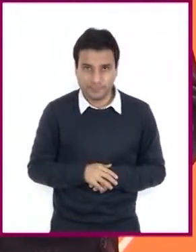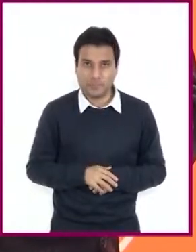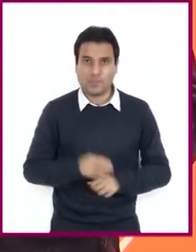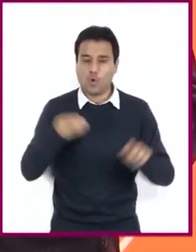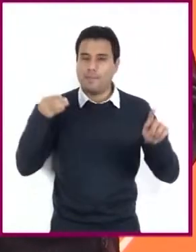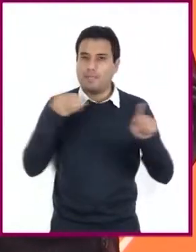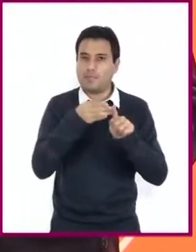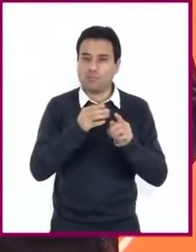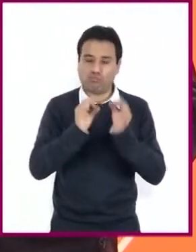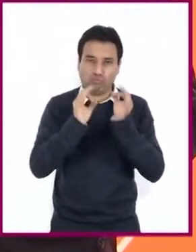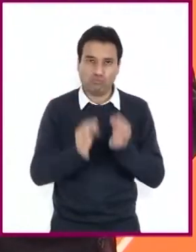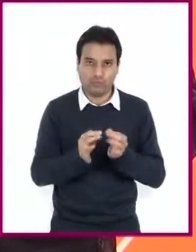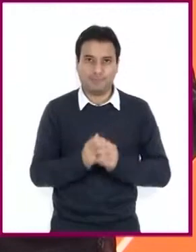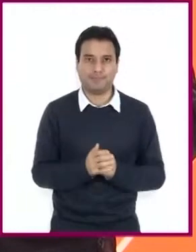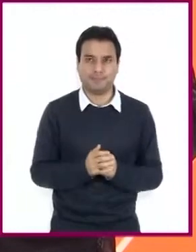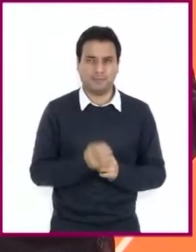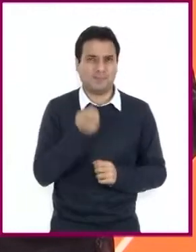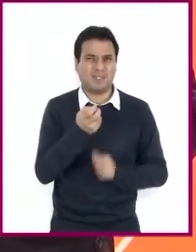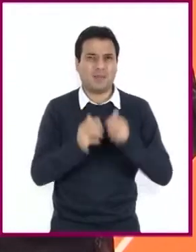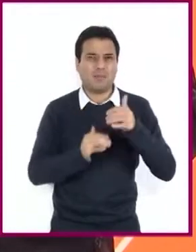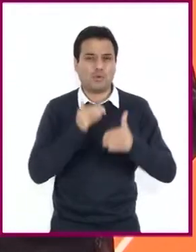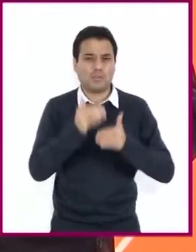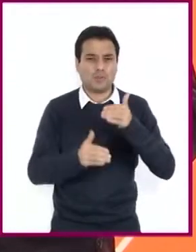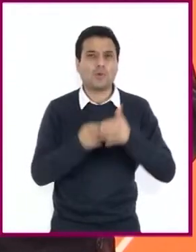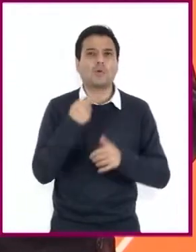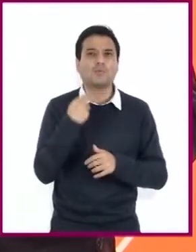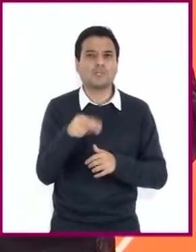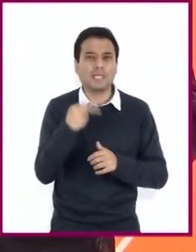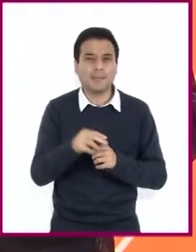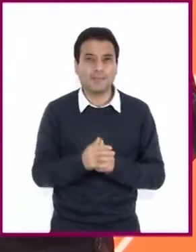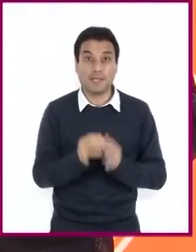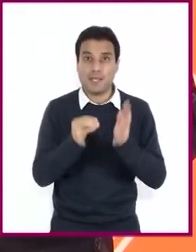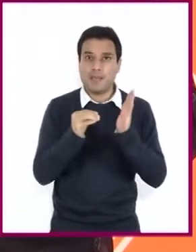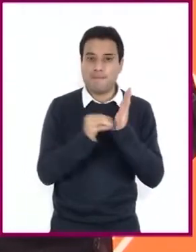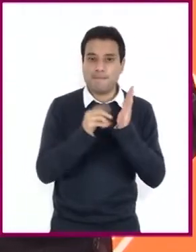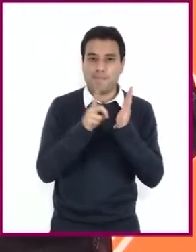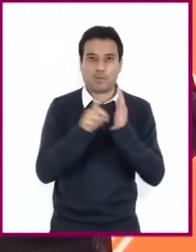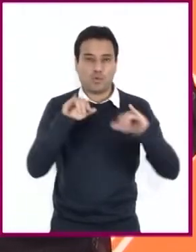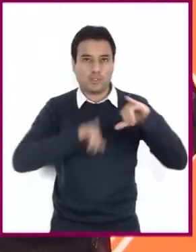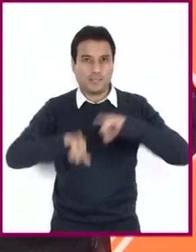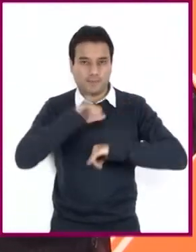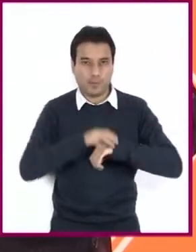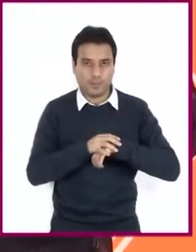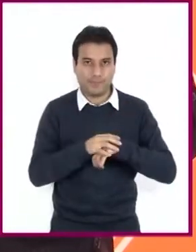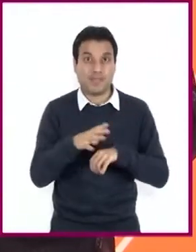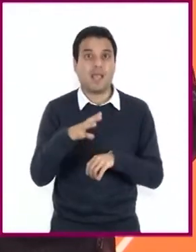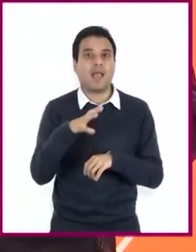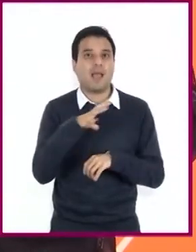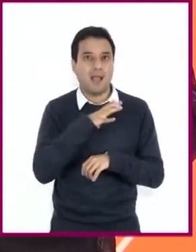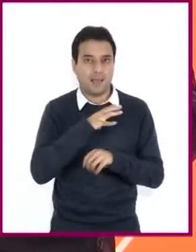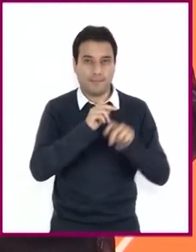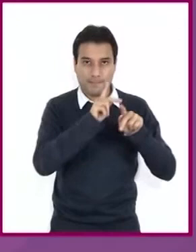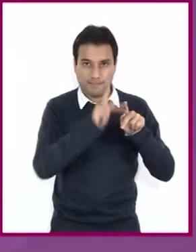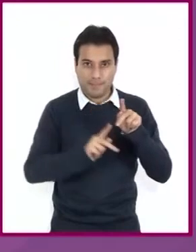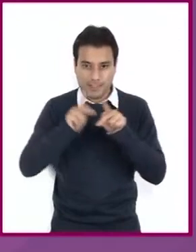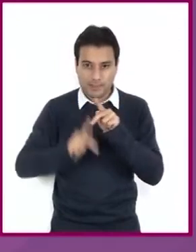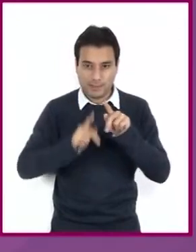y válido. Este procedimiento se llama método científico y consta de las siguientes partes: